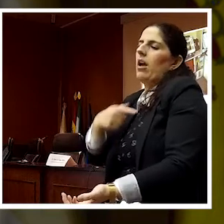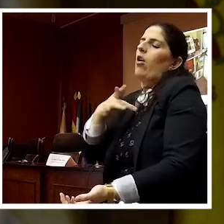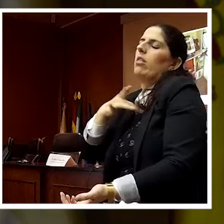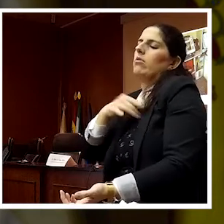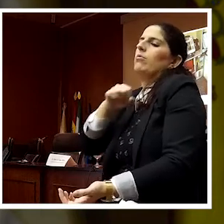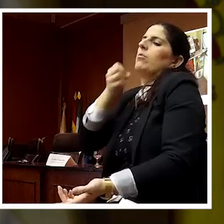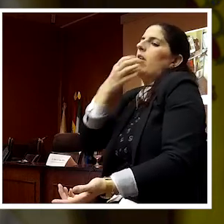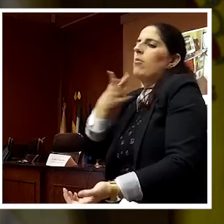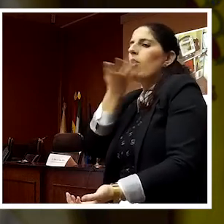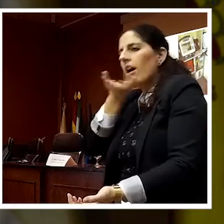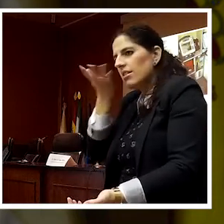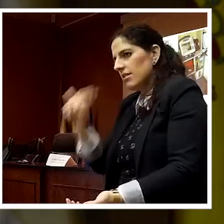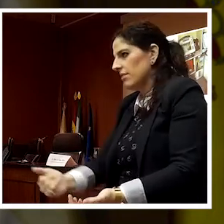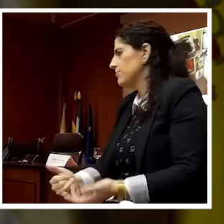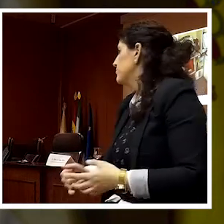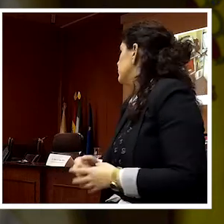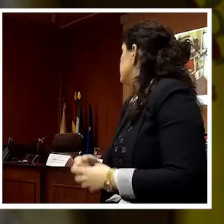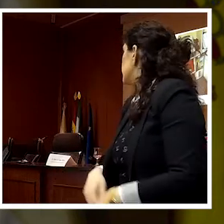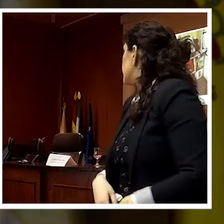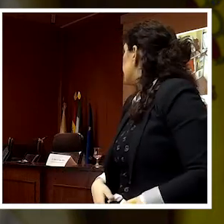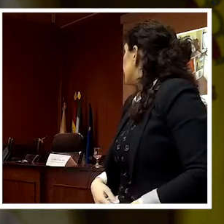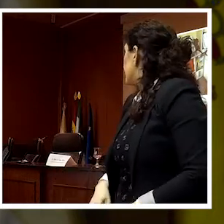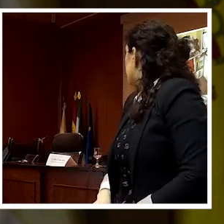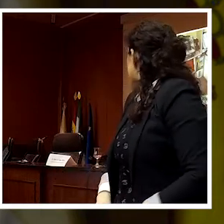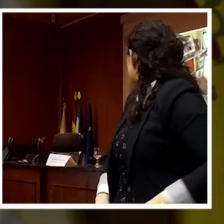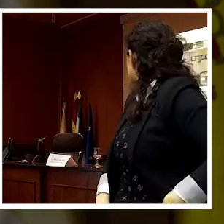hipotermia produzca un efecto negativo en el organismo.